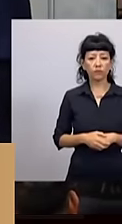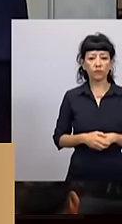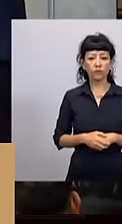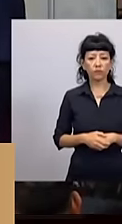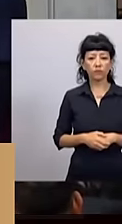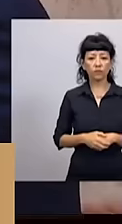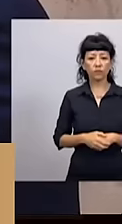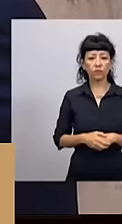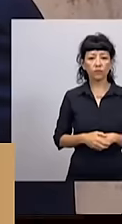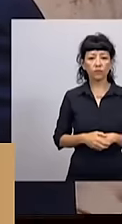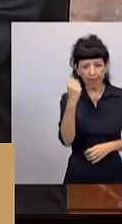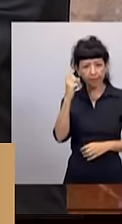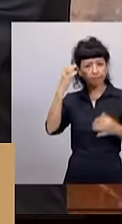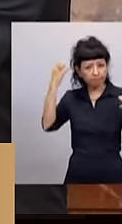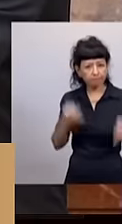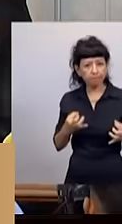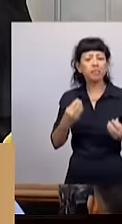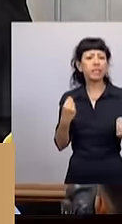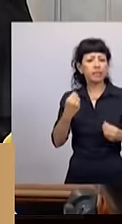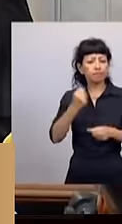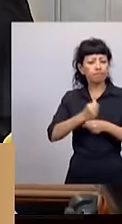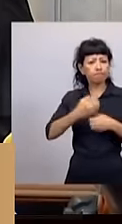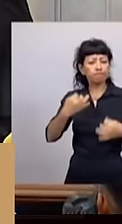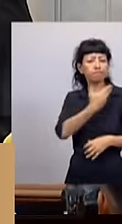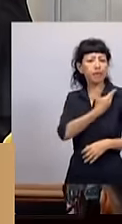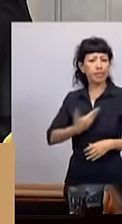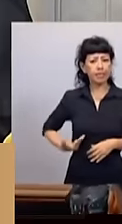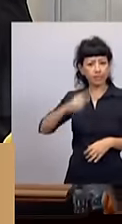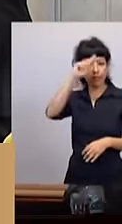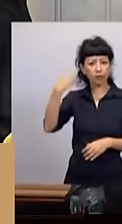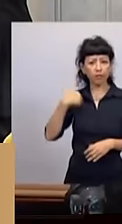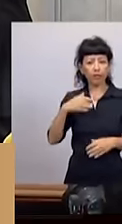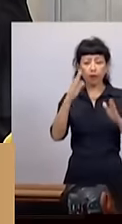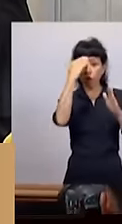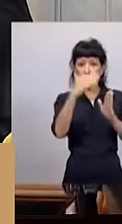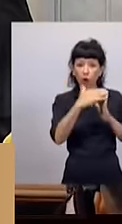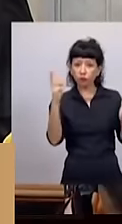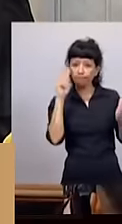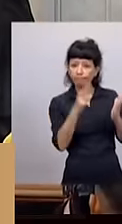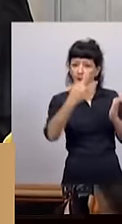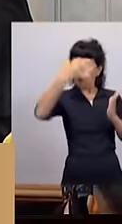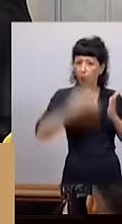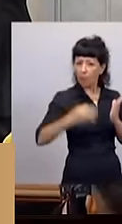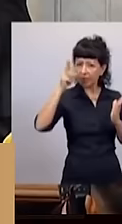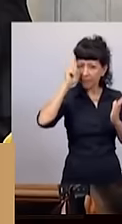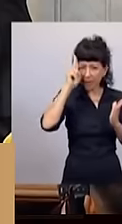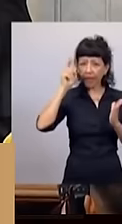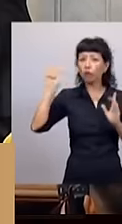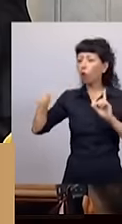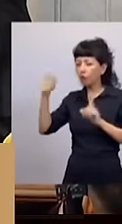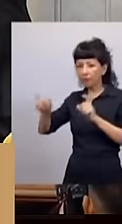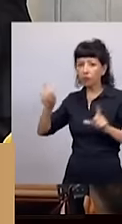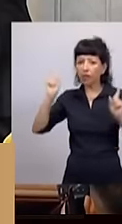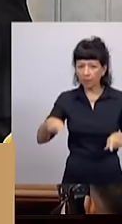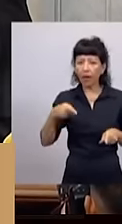creo y como en un principio parece que está ocurriendo, ya digo, es muy pronto para saberlo, ¿no? Pero los primeros datos parecen indicar que sí es